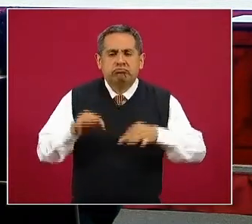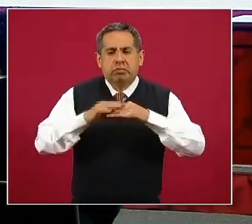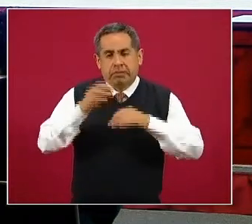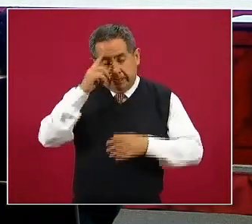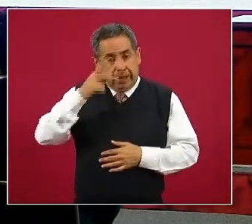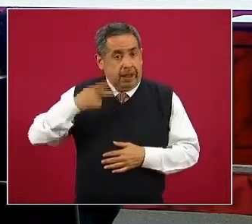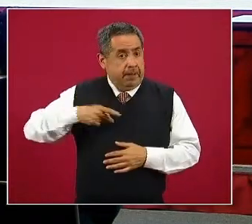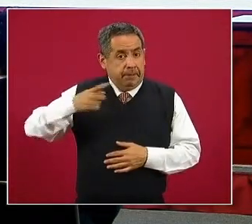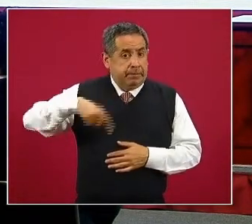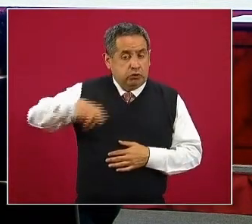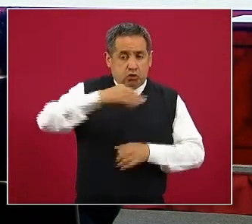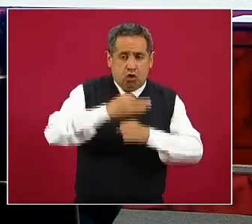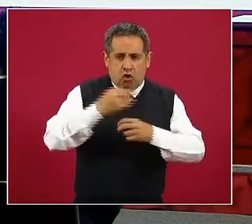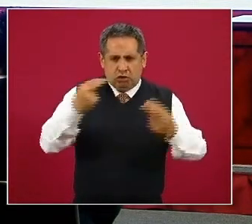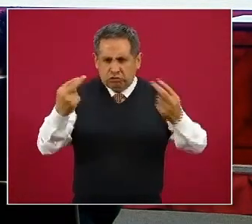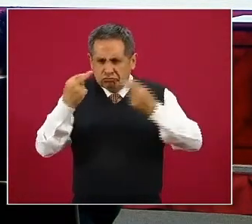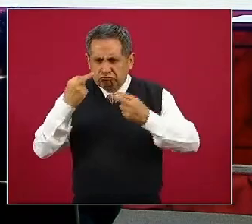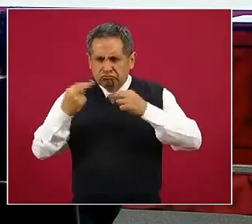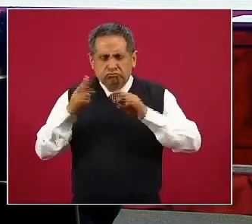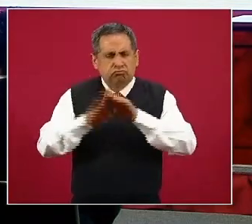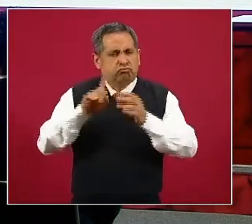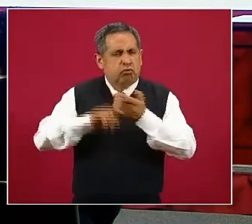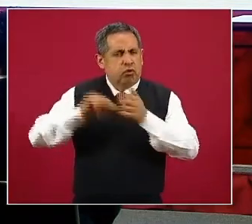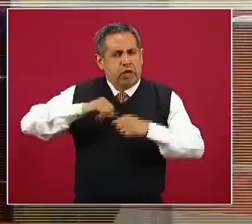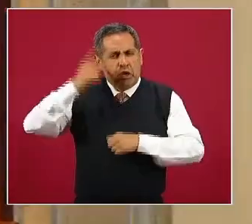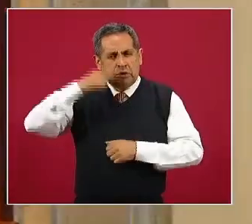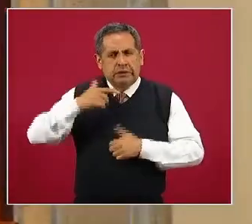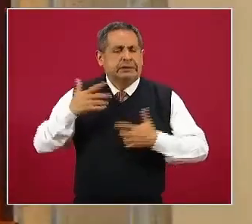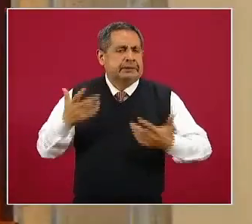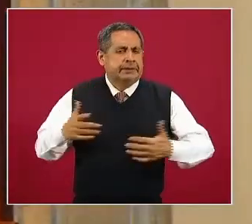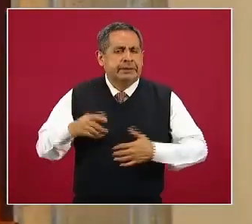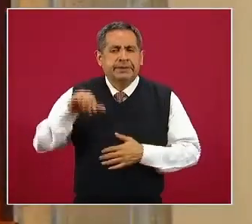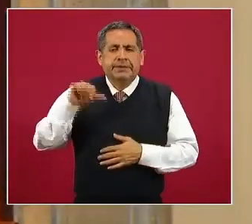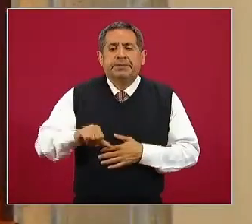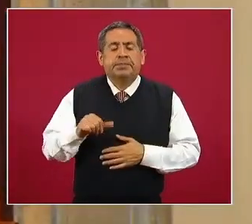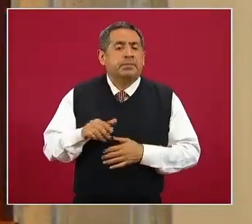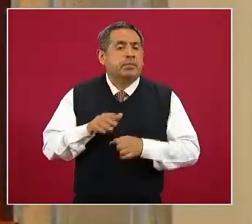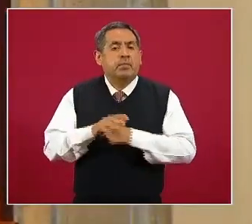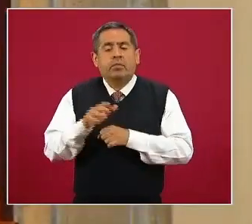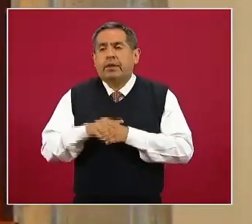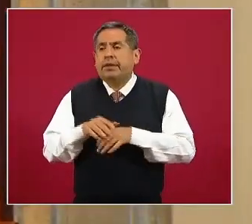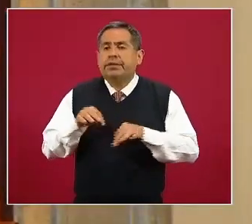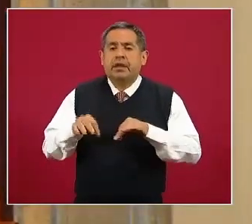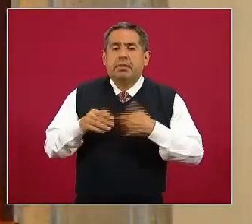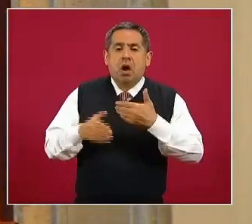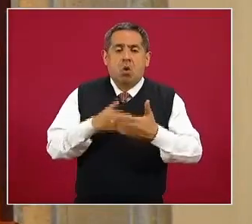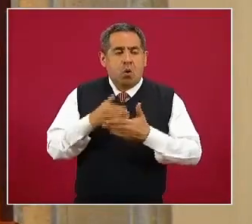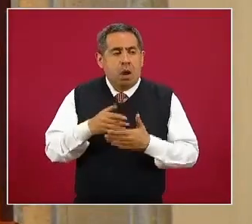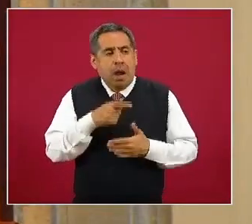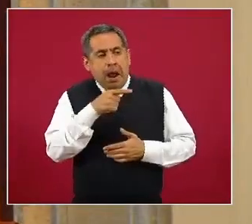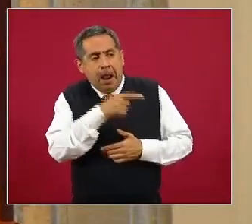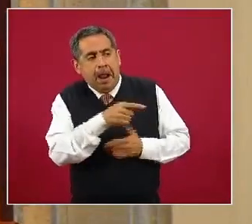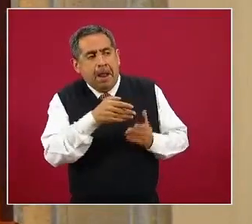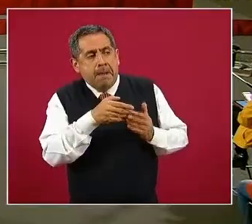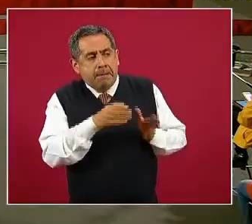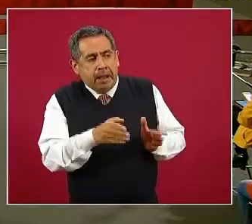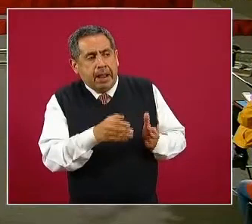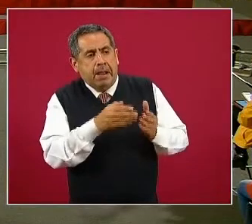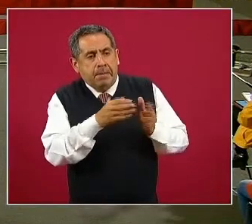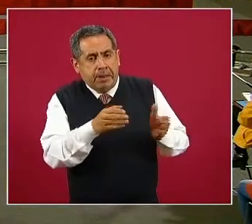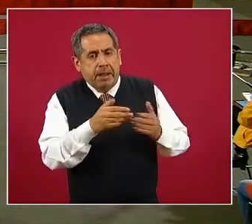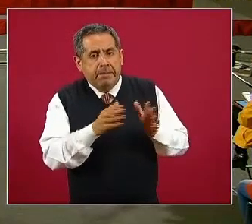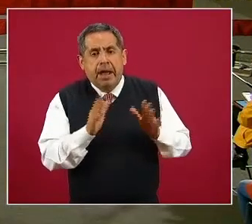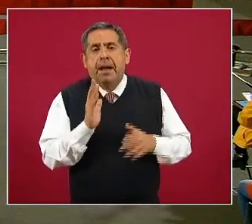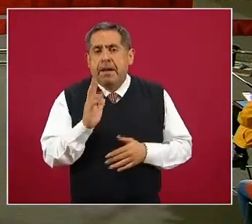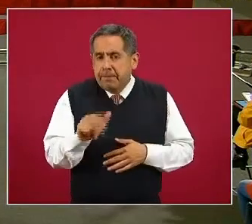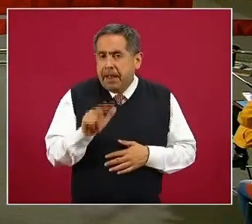personas que nos están escuchando esta noche, que precisamente las actividades que se empiezan a permitir, las acciones que se